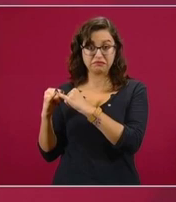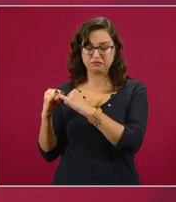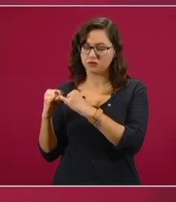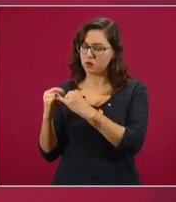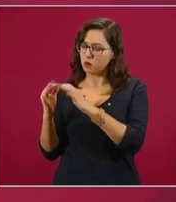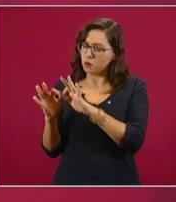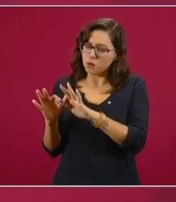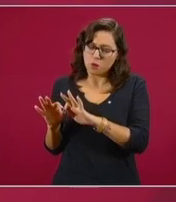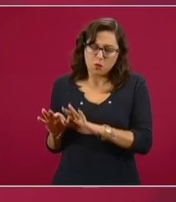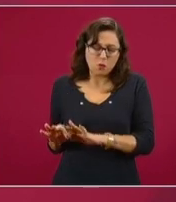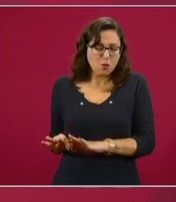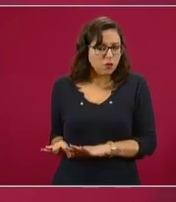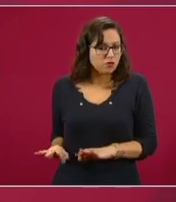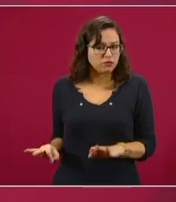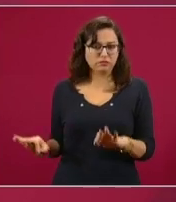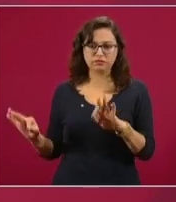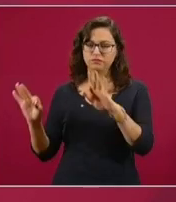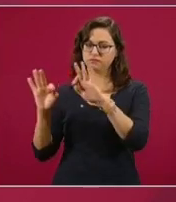fundamentales